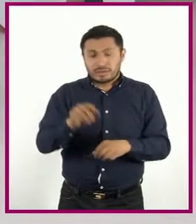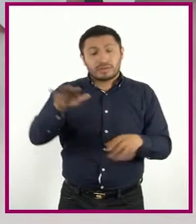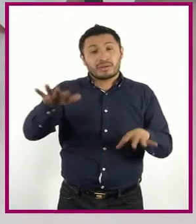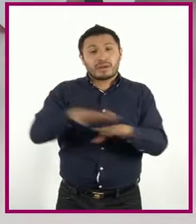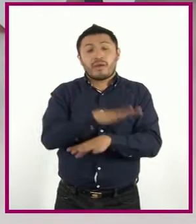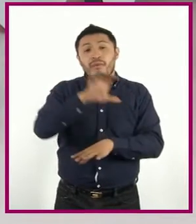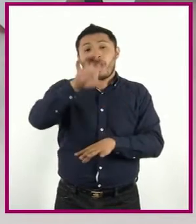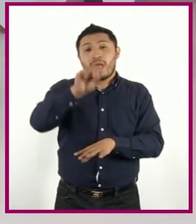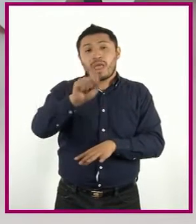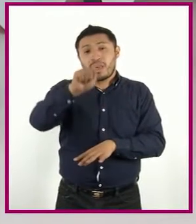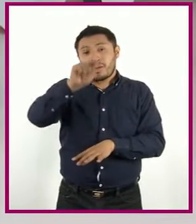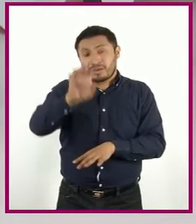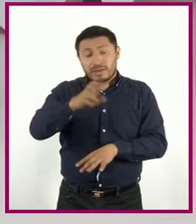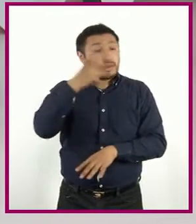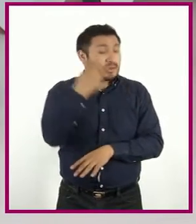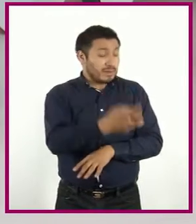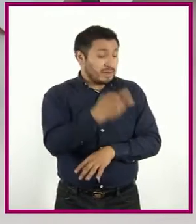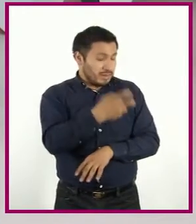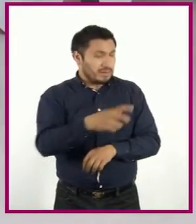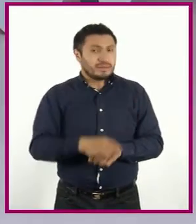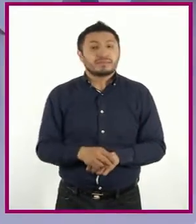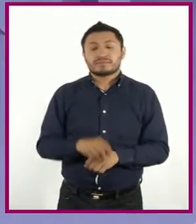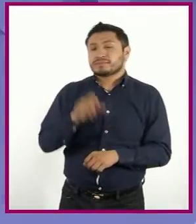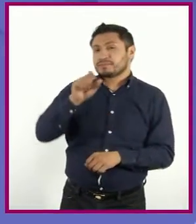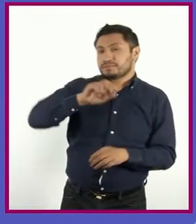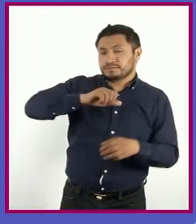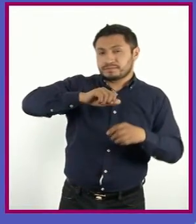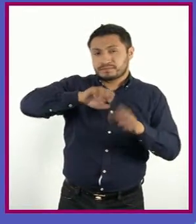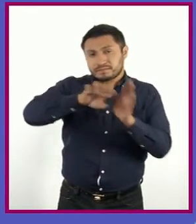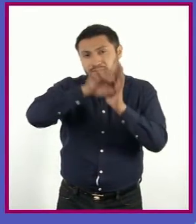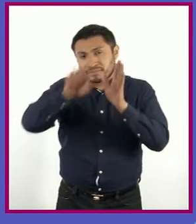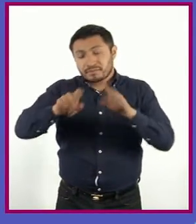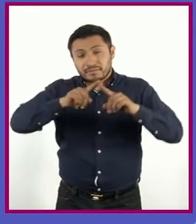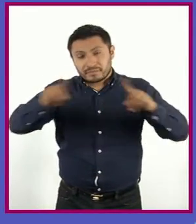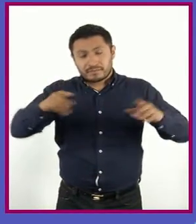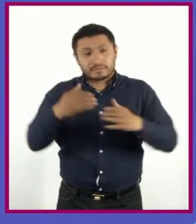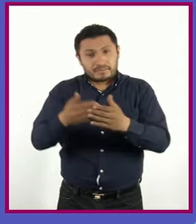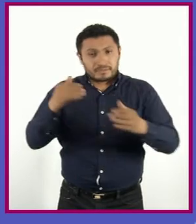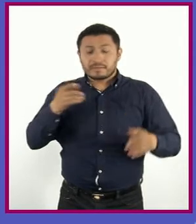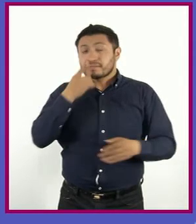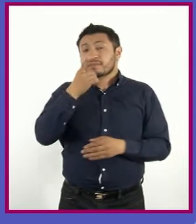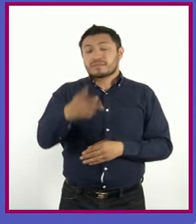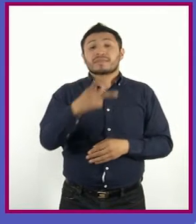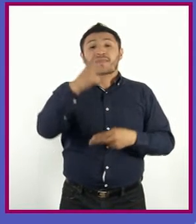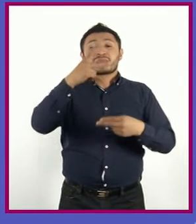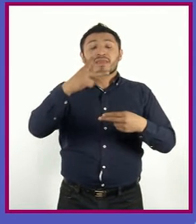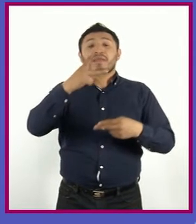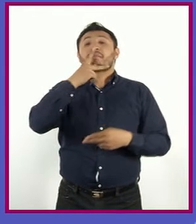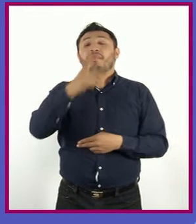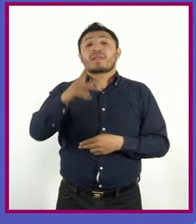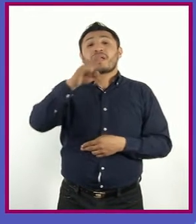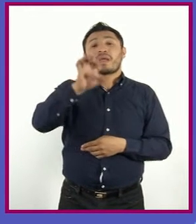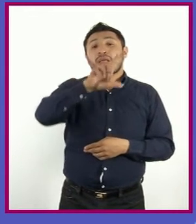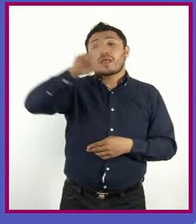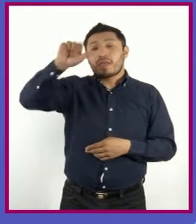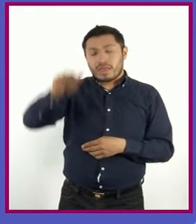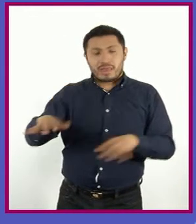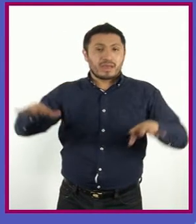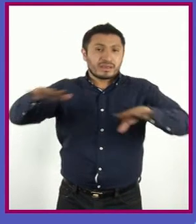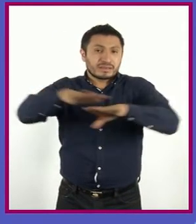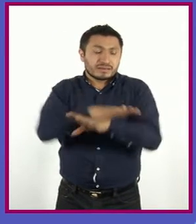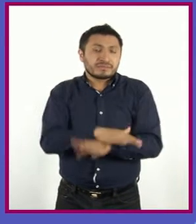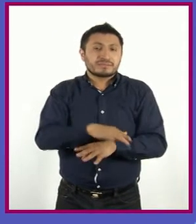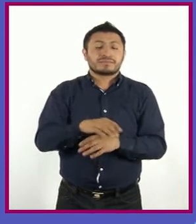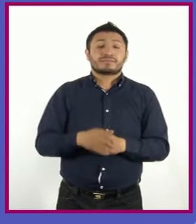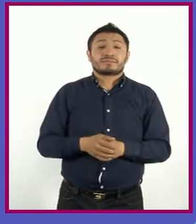correcto. Retomemos otro ejemplo. Como ya mencionamos, la palabra ella sustituye a un